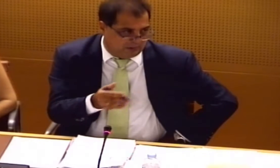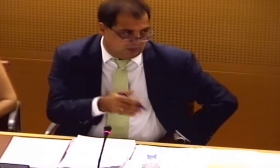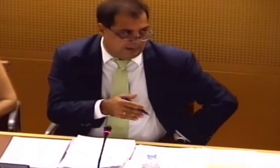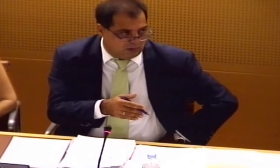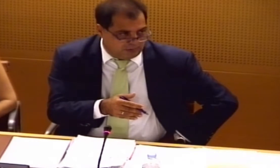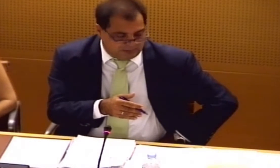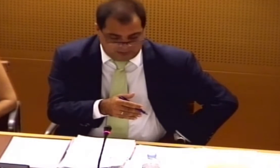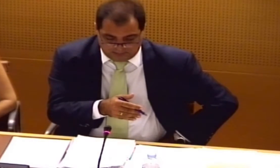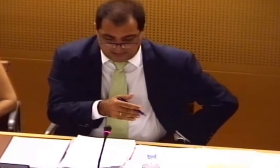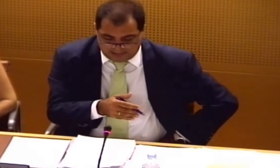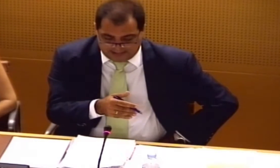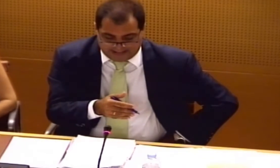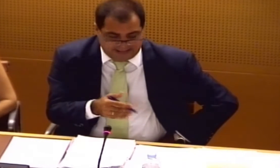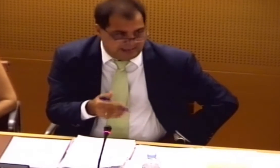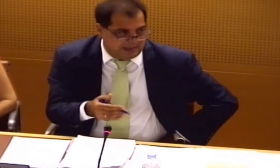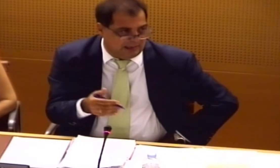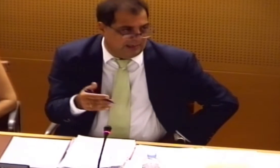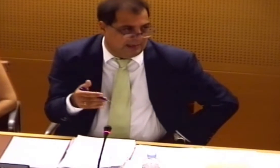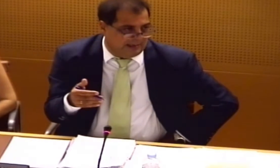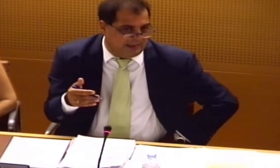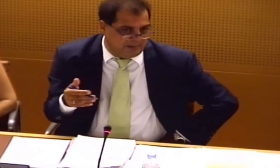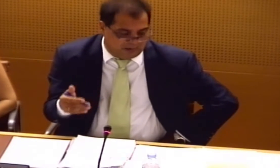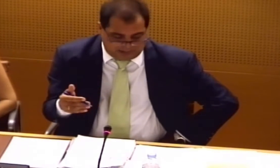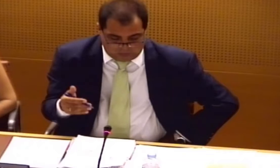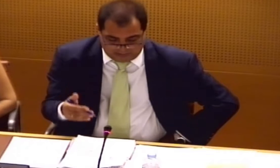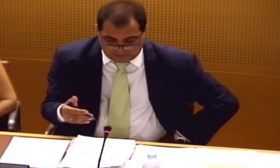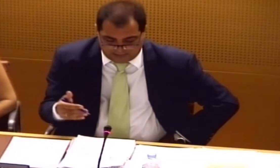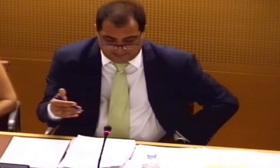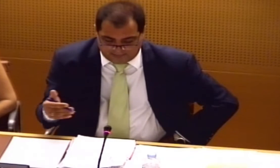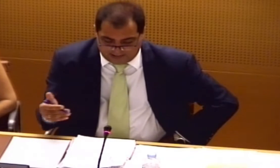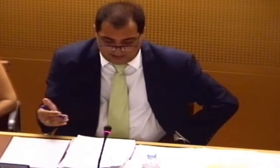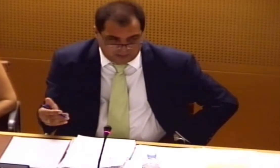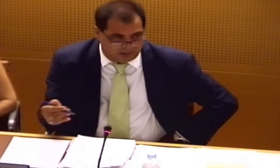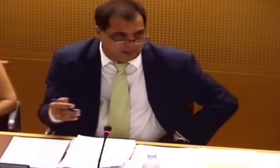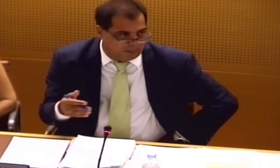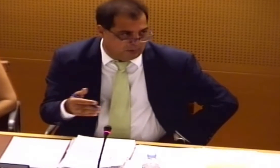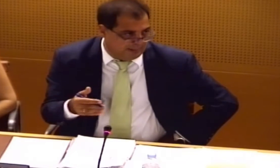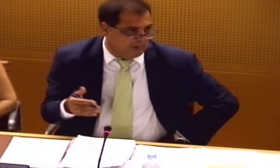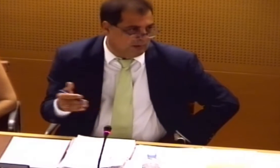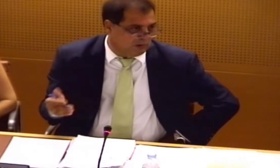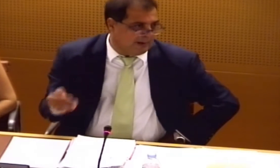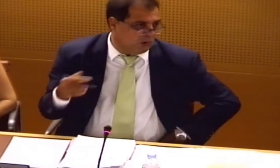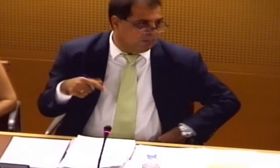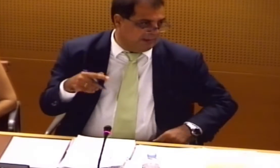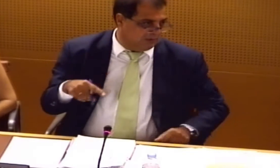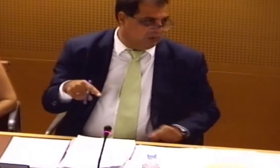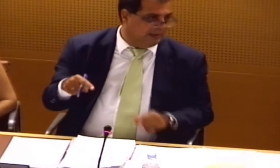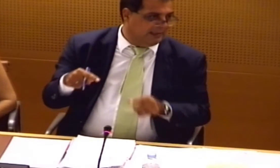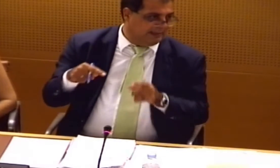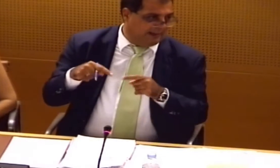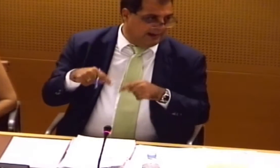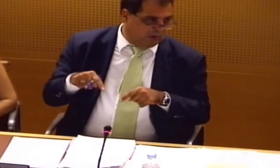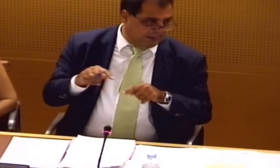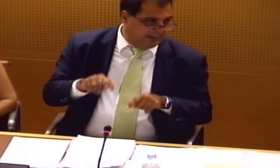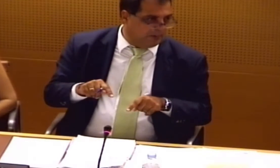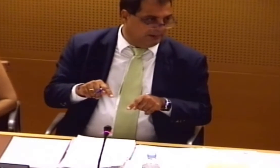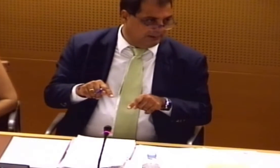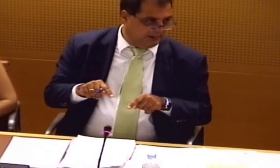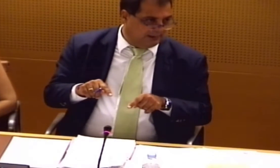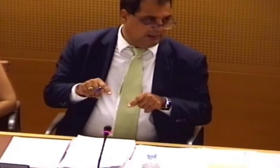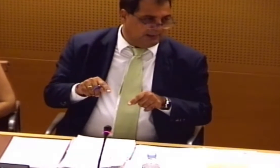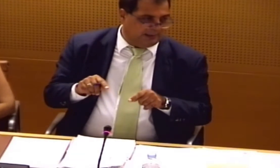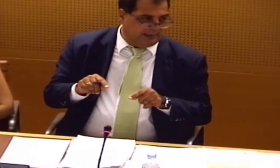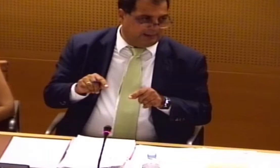el interventor de la corporación, que exigía la emisión de cuatro certificados por parte de los ayuntamientos para el cumplimiento de la